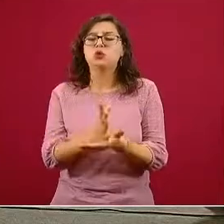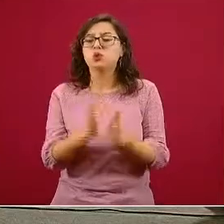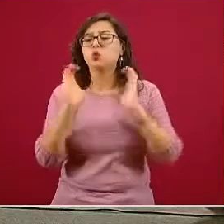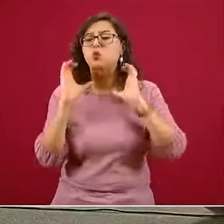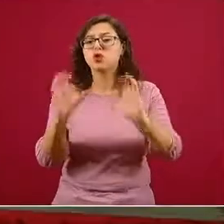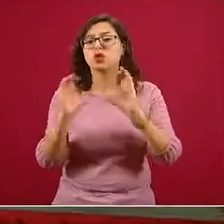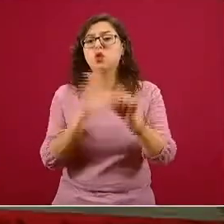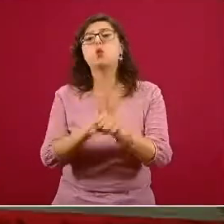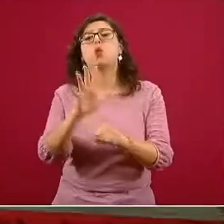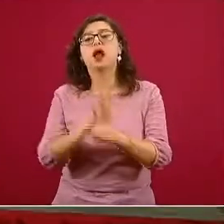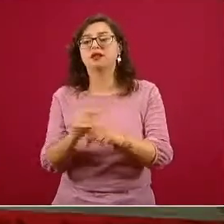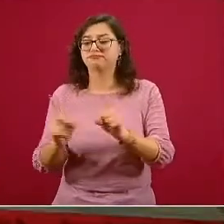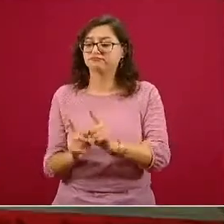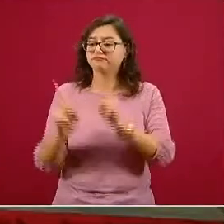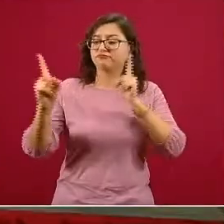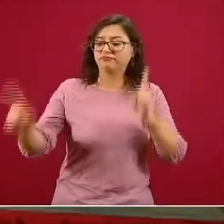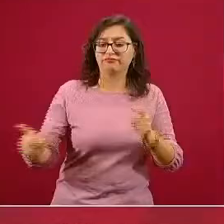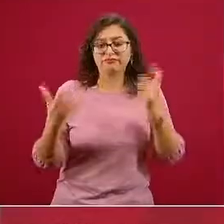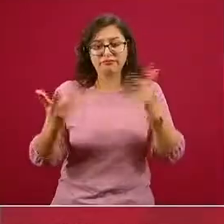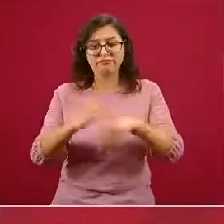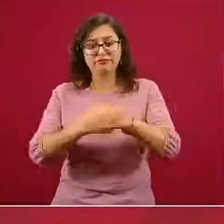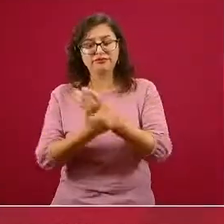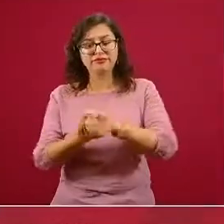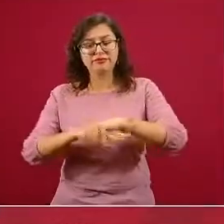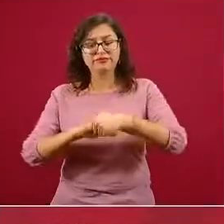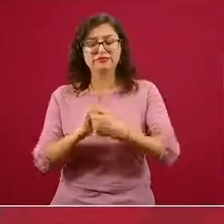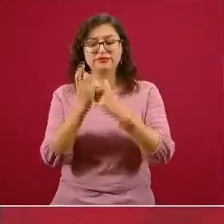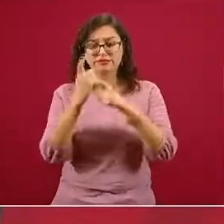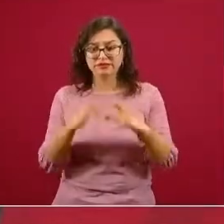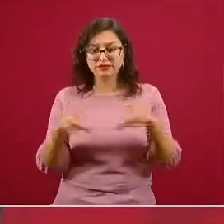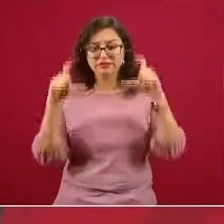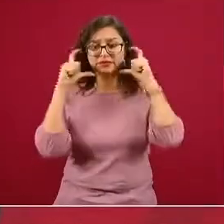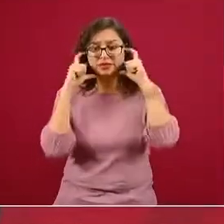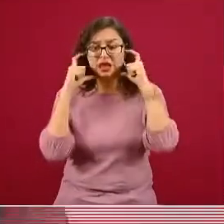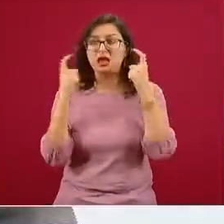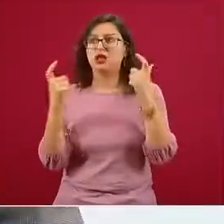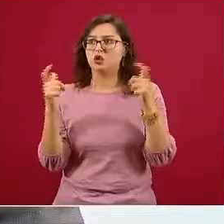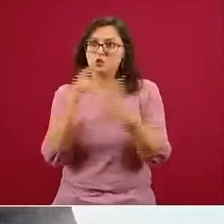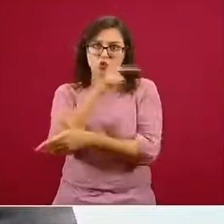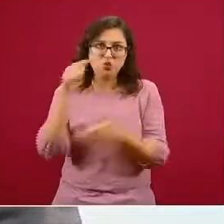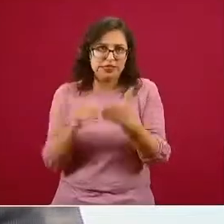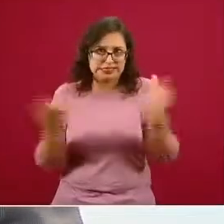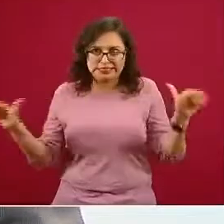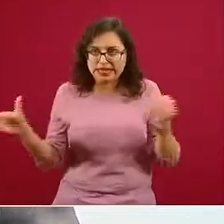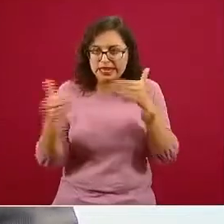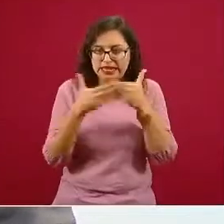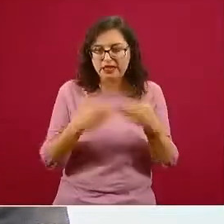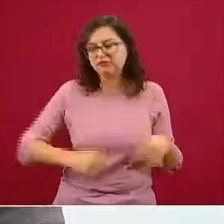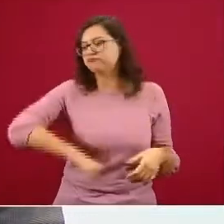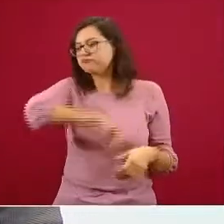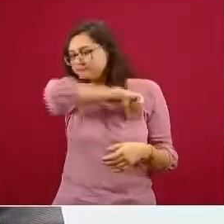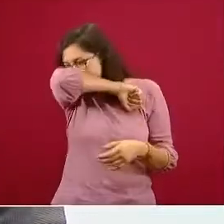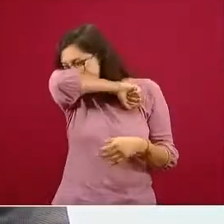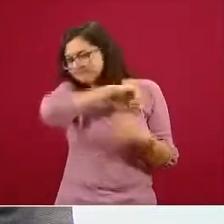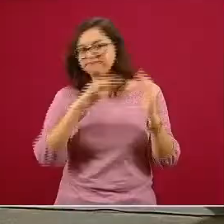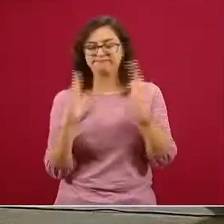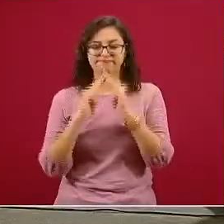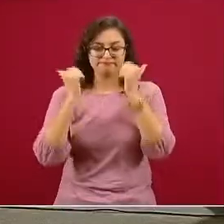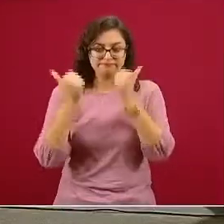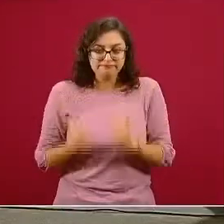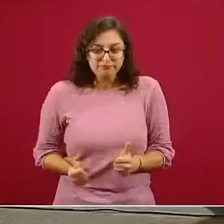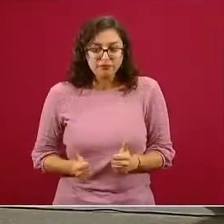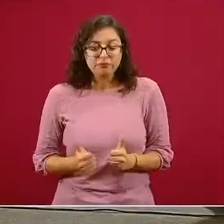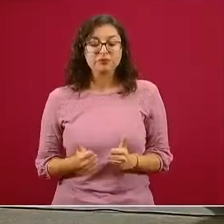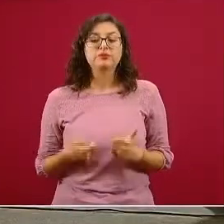generales: sana distancia, lavarse las manos, usar el cubrebocas, sobre todo en espacios cerrados, proteger el estornudo, no salir de casa,